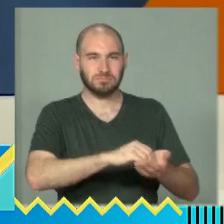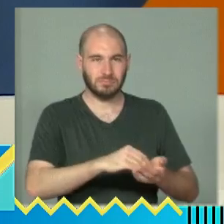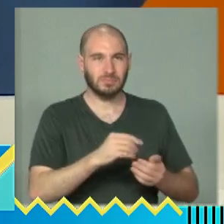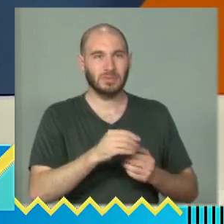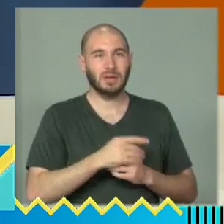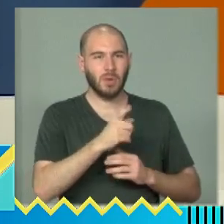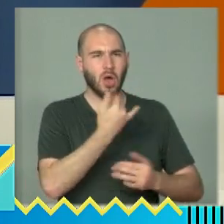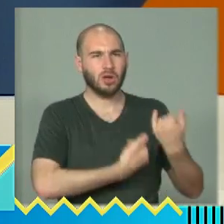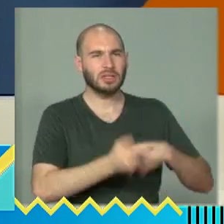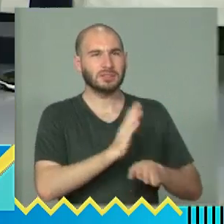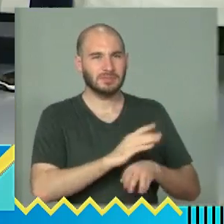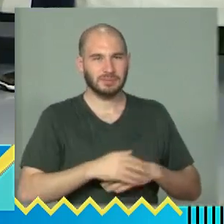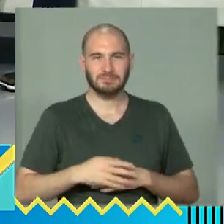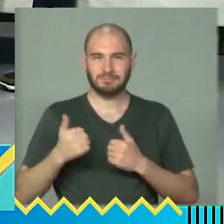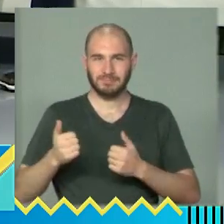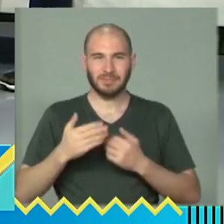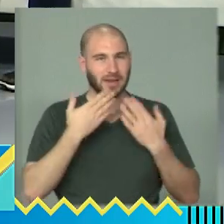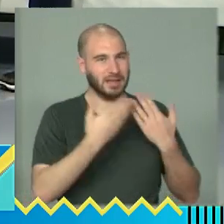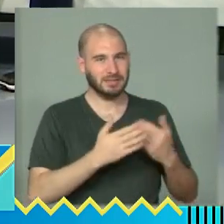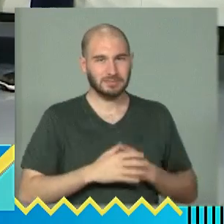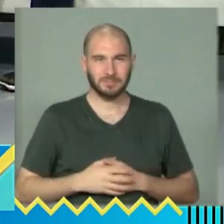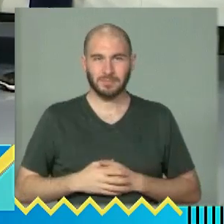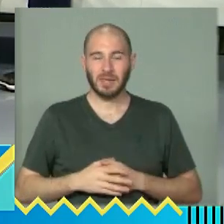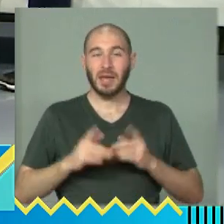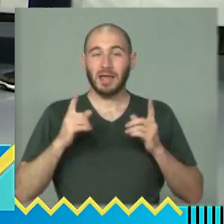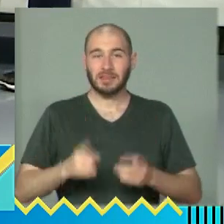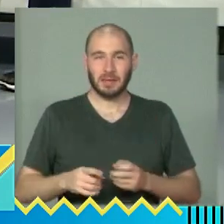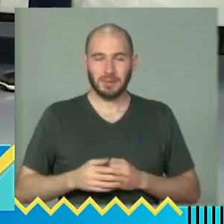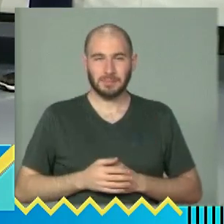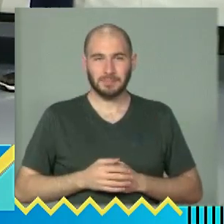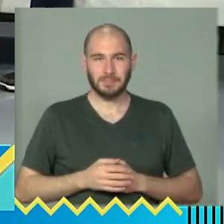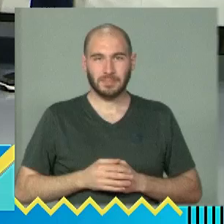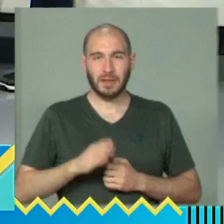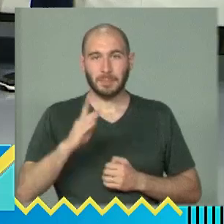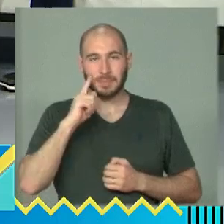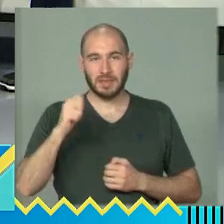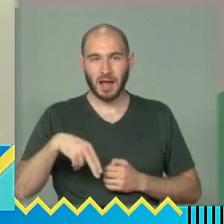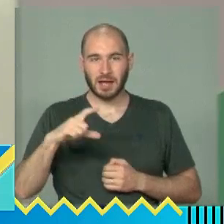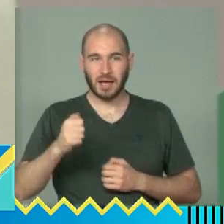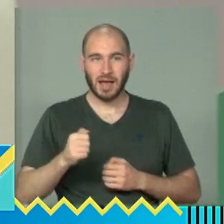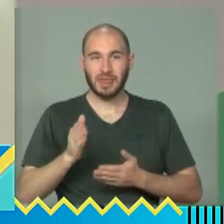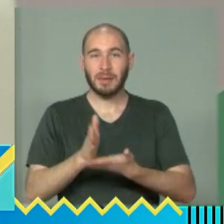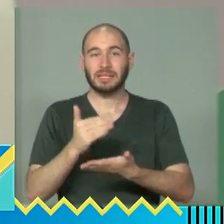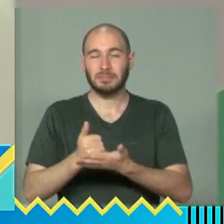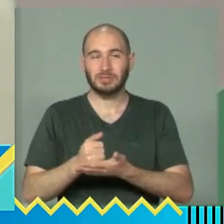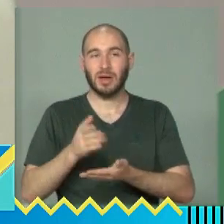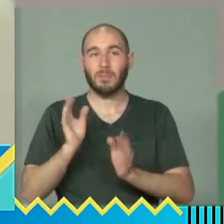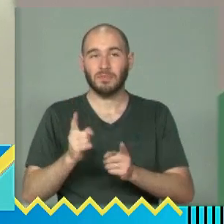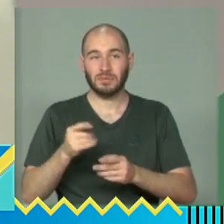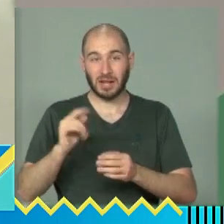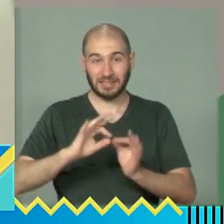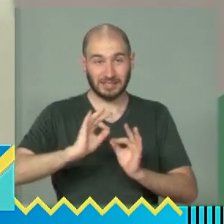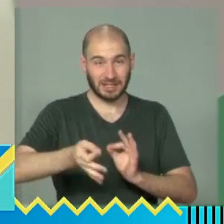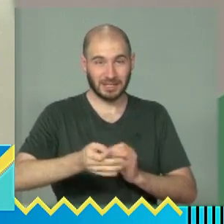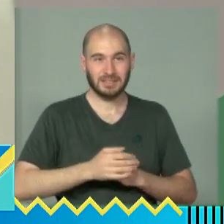a tener que explicar qué es esto. Sí. Muchísimas gracias, Karim. Y también está con nosotros Bianca Lucero del Departamento de Aplicación Docente, acá nuestros